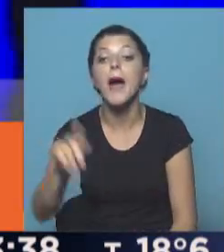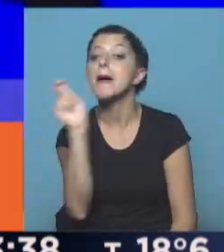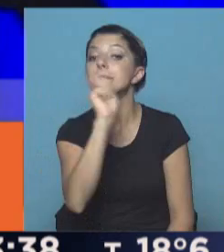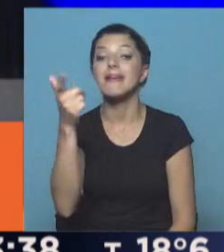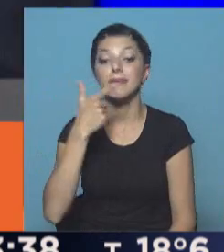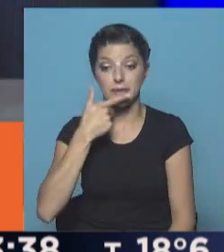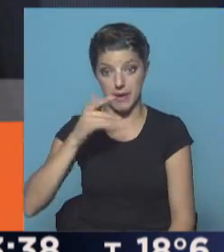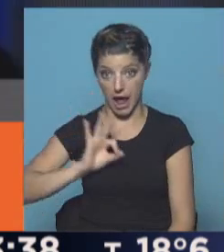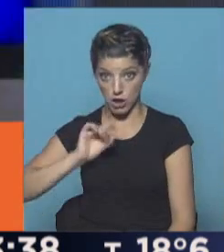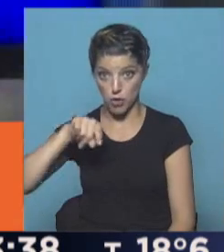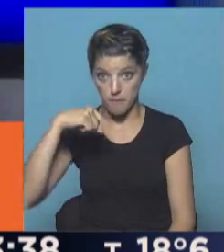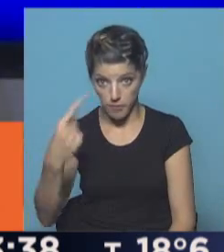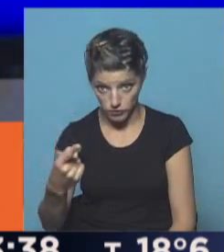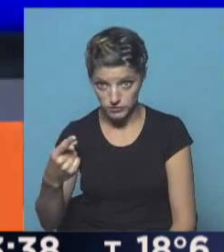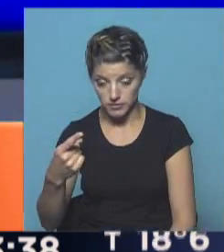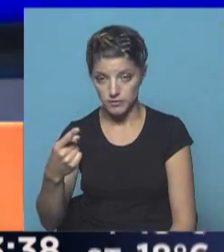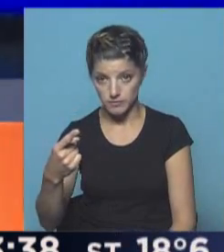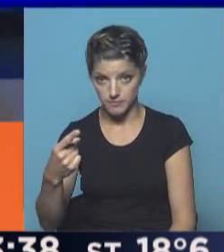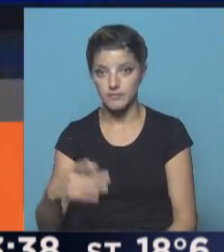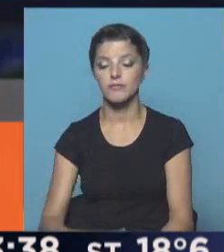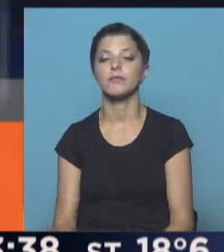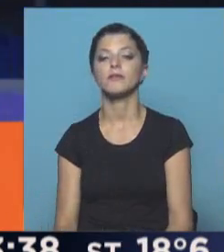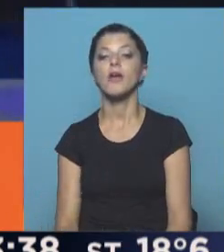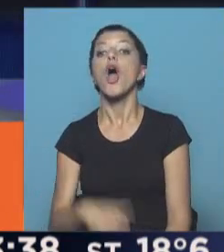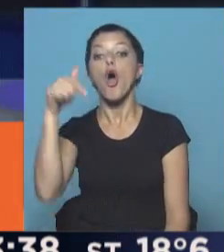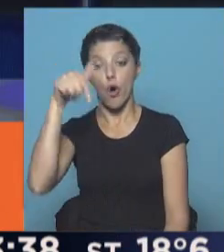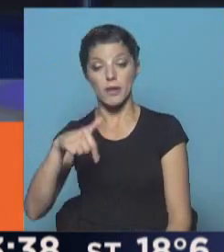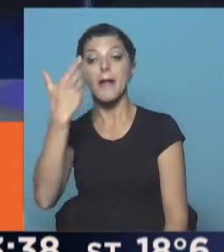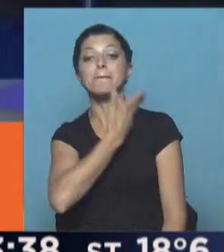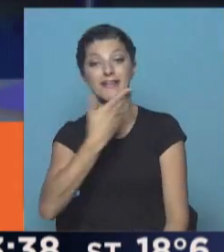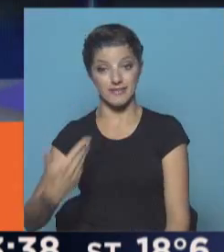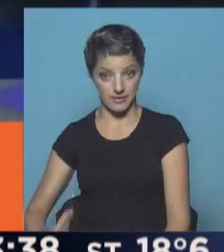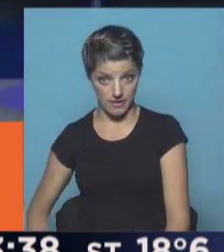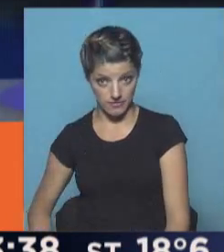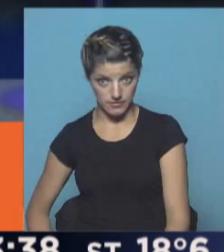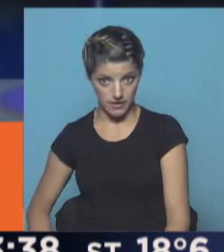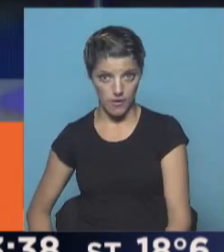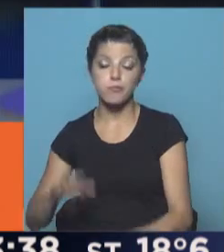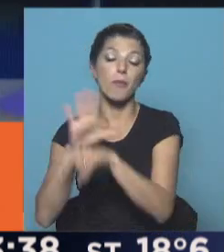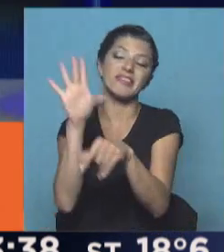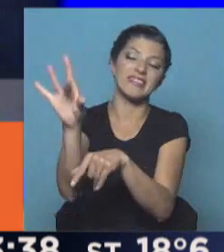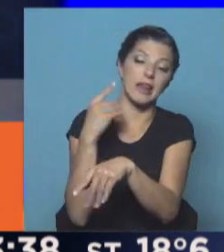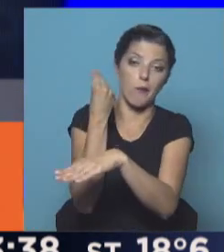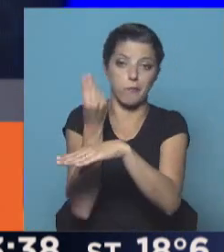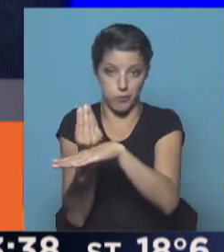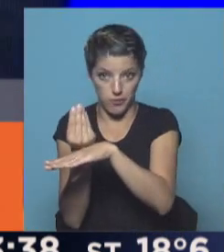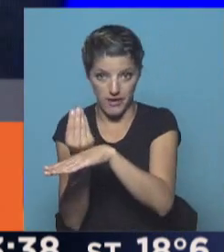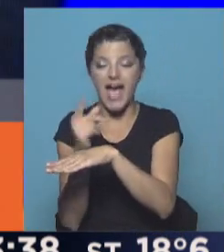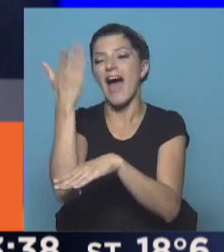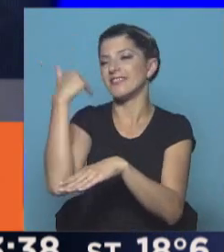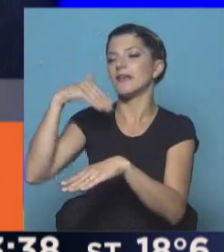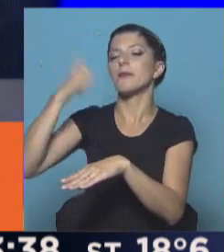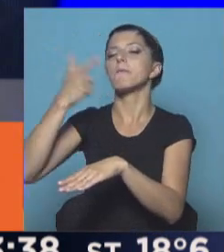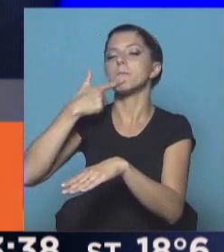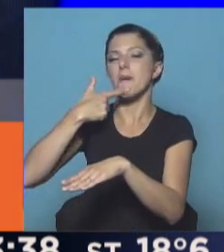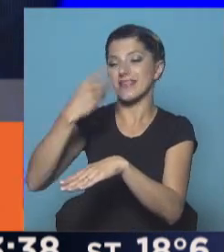año próximo y la hace Carles Puigdemont, que es el actual presidente, impuesto casi a dedo por Artur Mas. Y la realidad